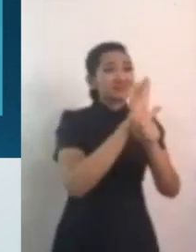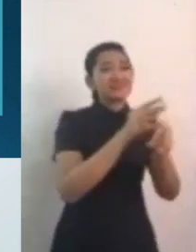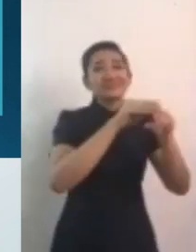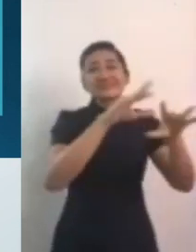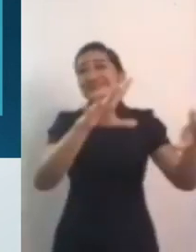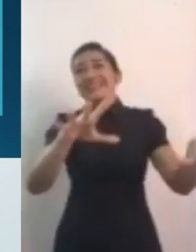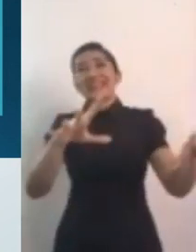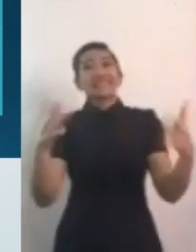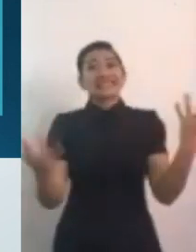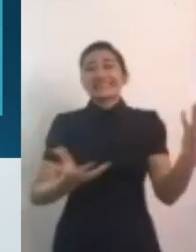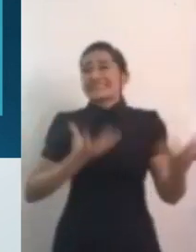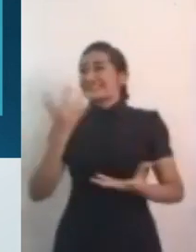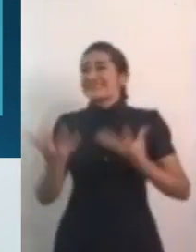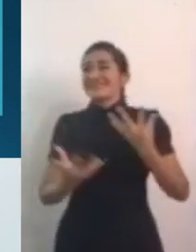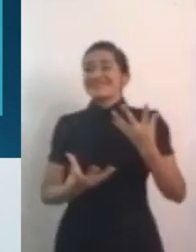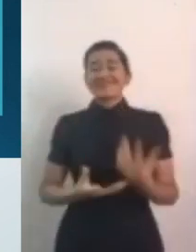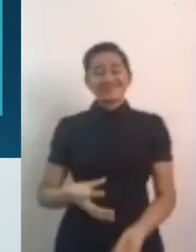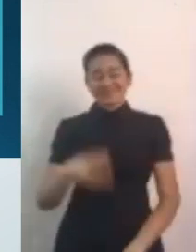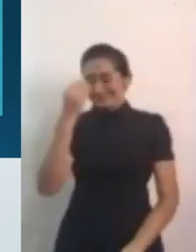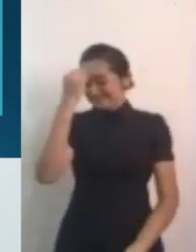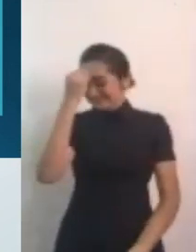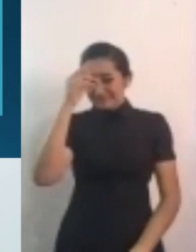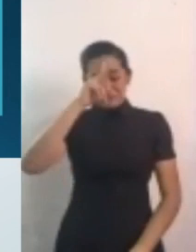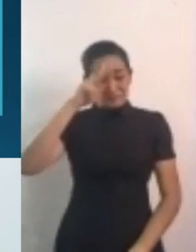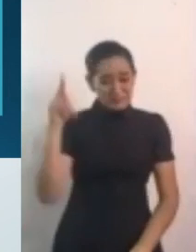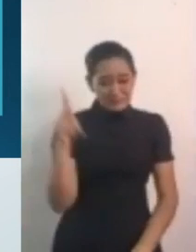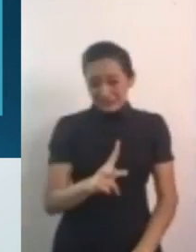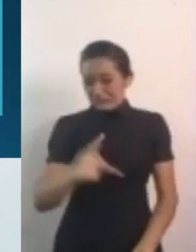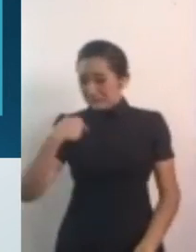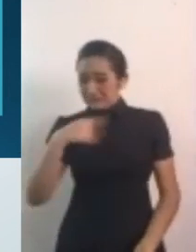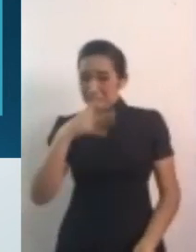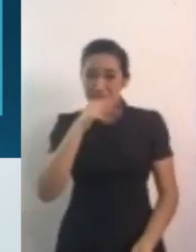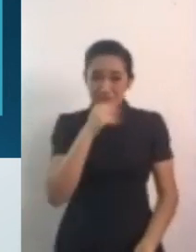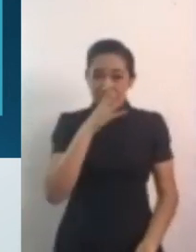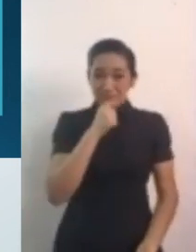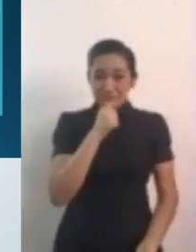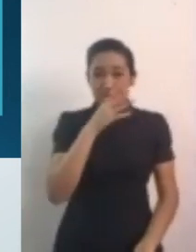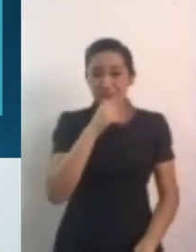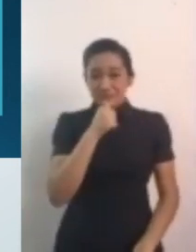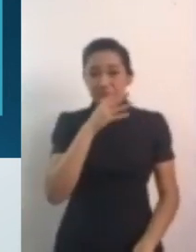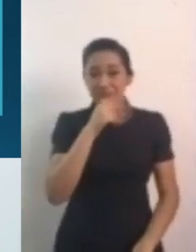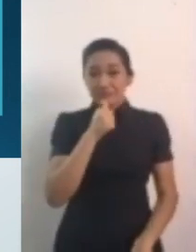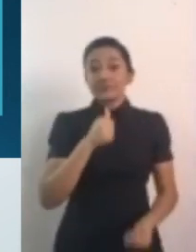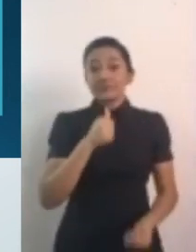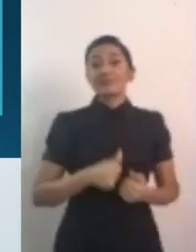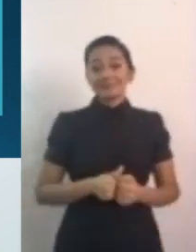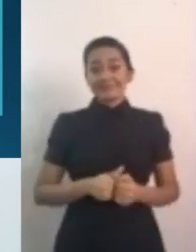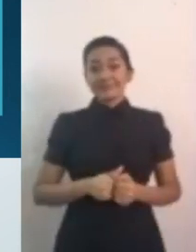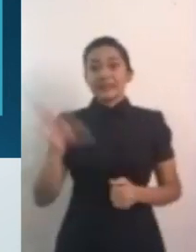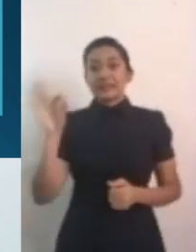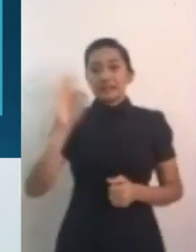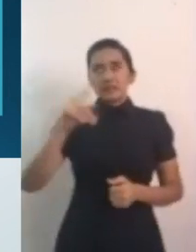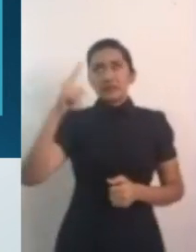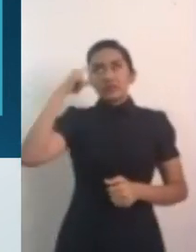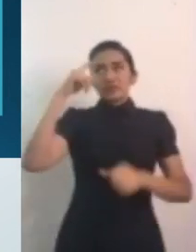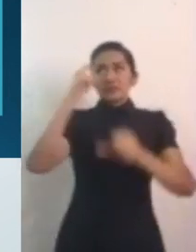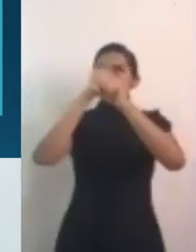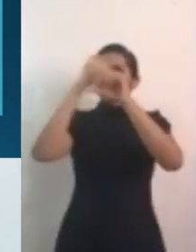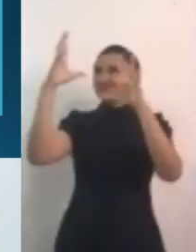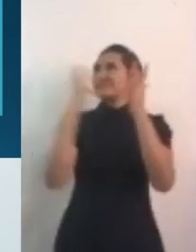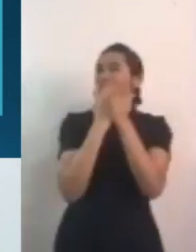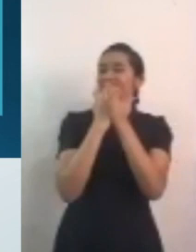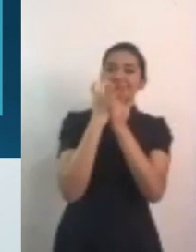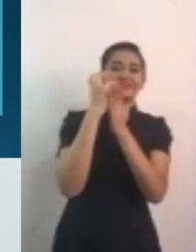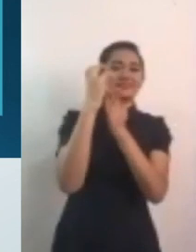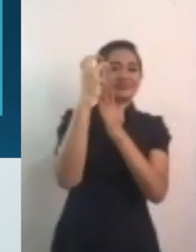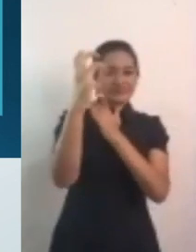normalmente suele asociarse con estas interpretaciones catastróficas de lo que está ocurriendo. Hay una